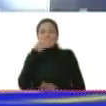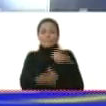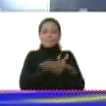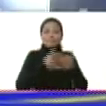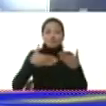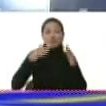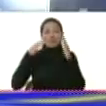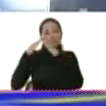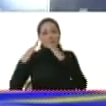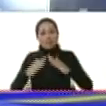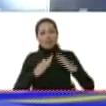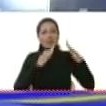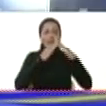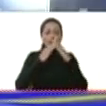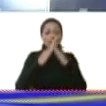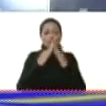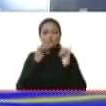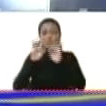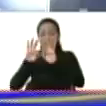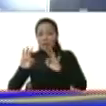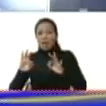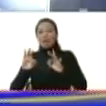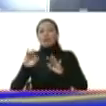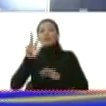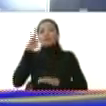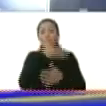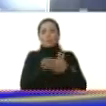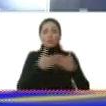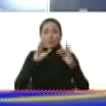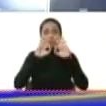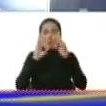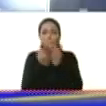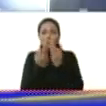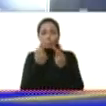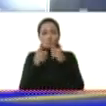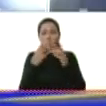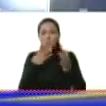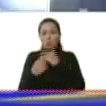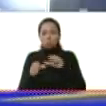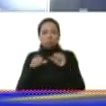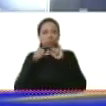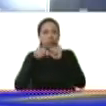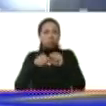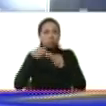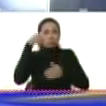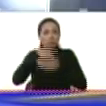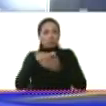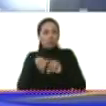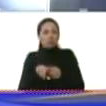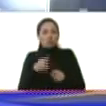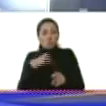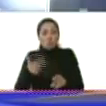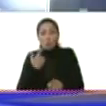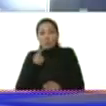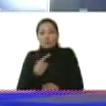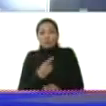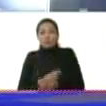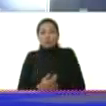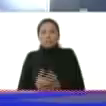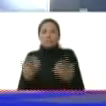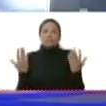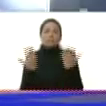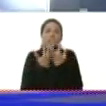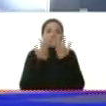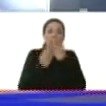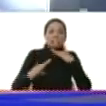hogares para 3 millones de familias. Pero no nos vamos a quedar aquí, porque yo pudiera decir la guerra económica,